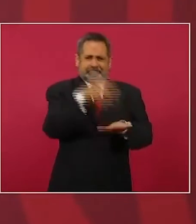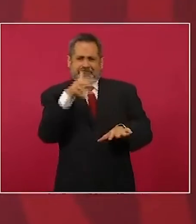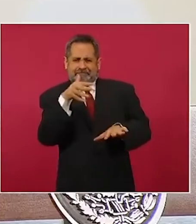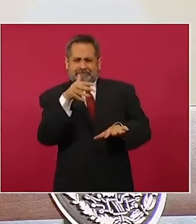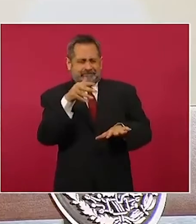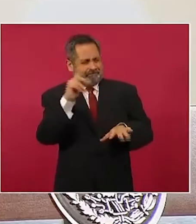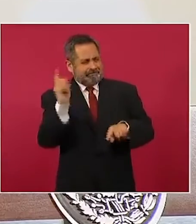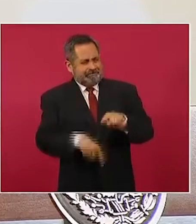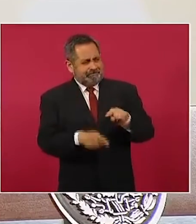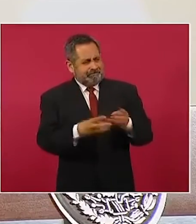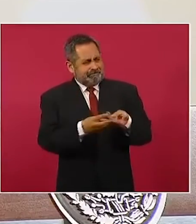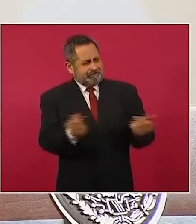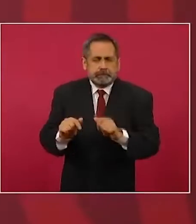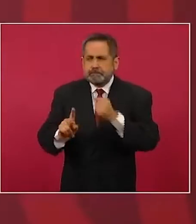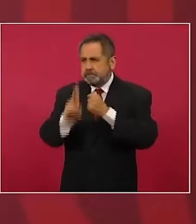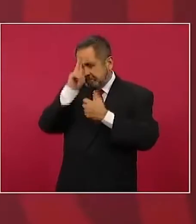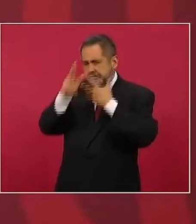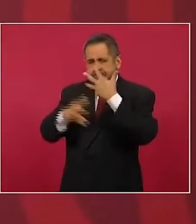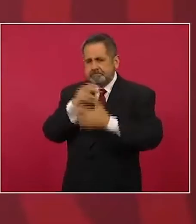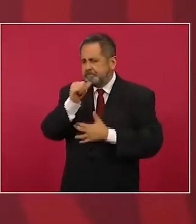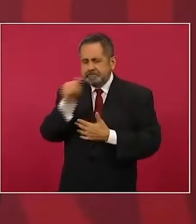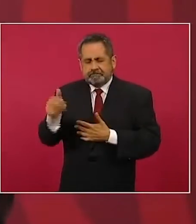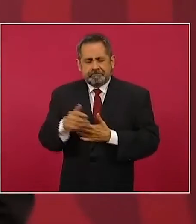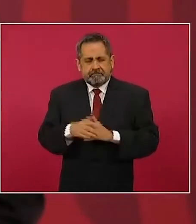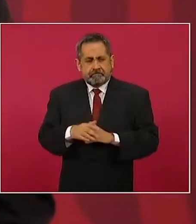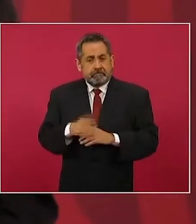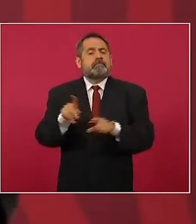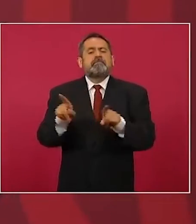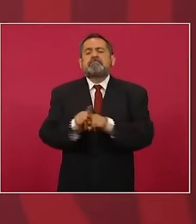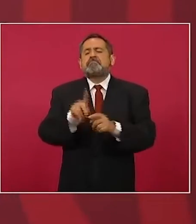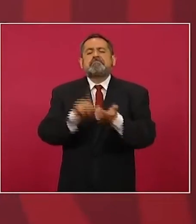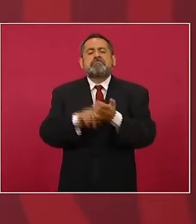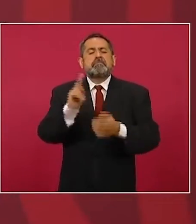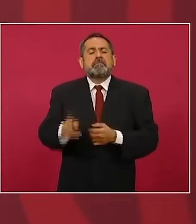transformación pacífica es igual de profunda